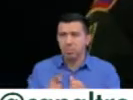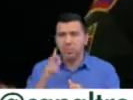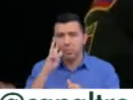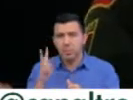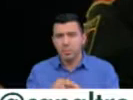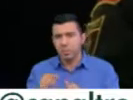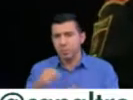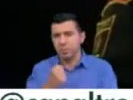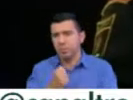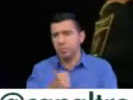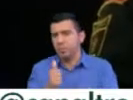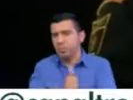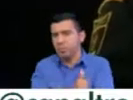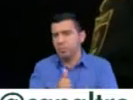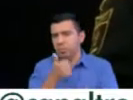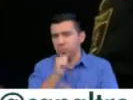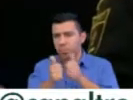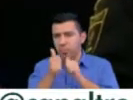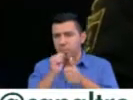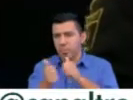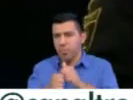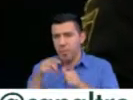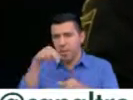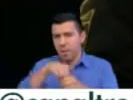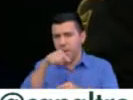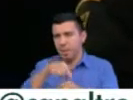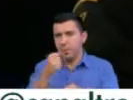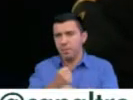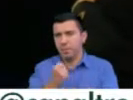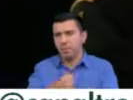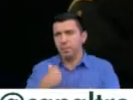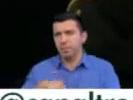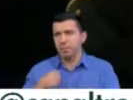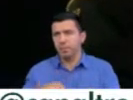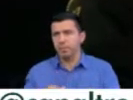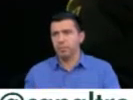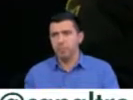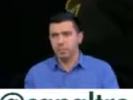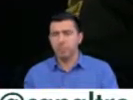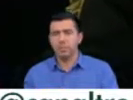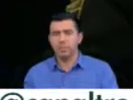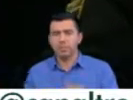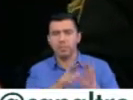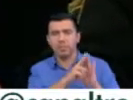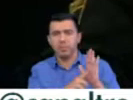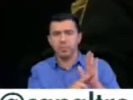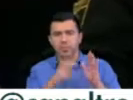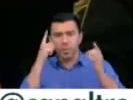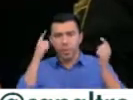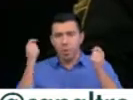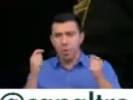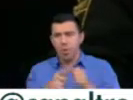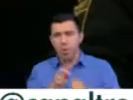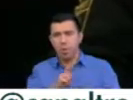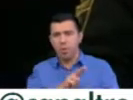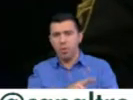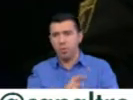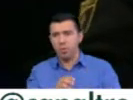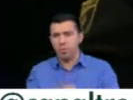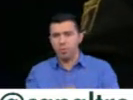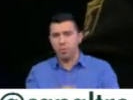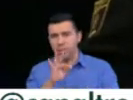se logró en procedimiento de registro y control a establecimientos públicos identificar a